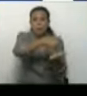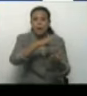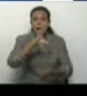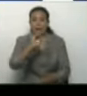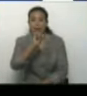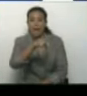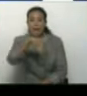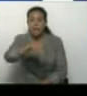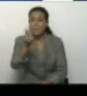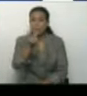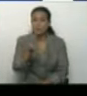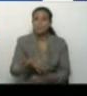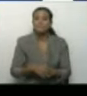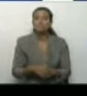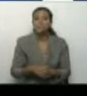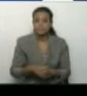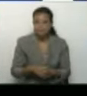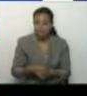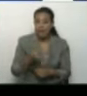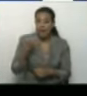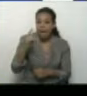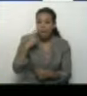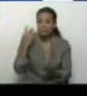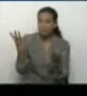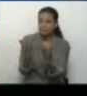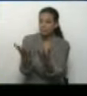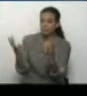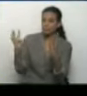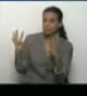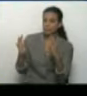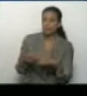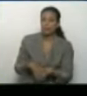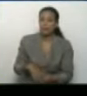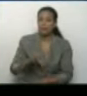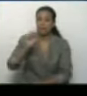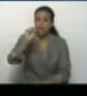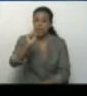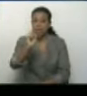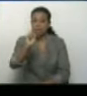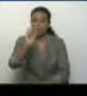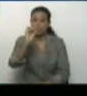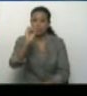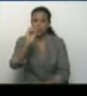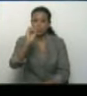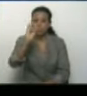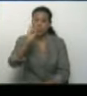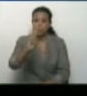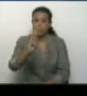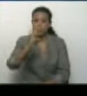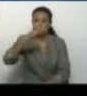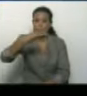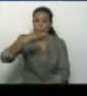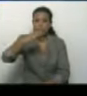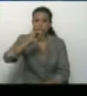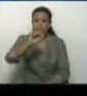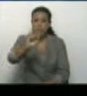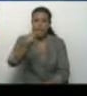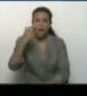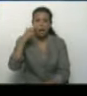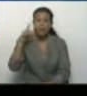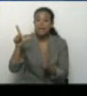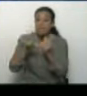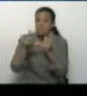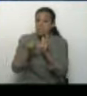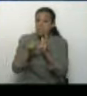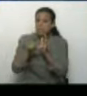Venezuela. Bueno, también tenemos por aquí a Sofía Parra, capitana del equipo y bachiller.